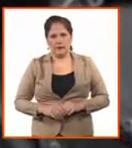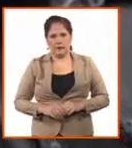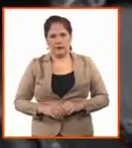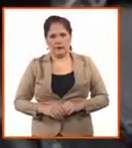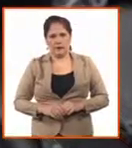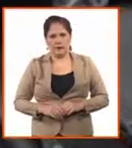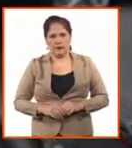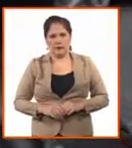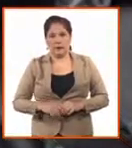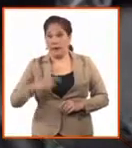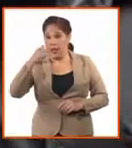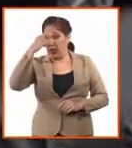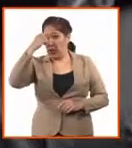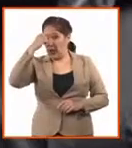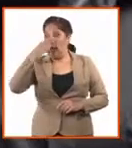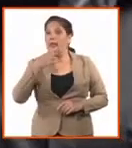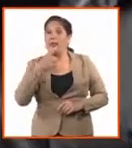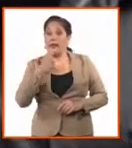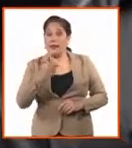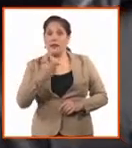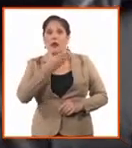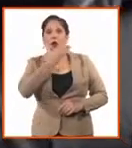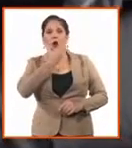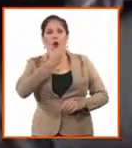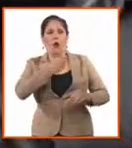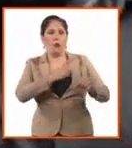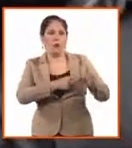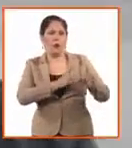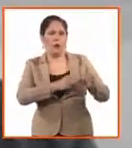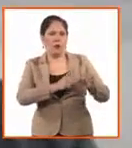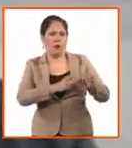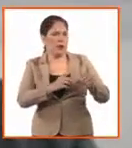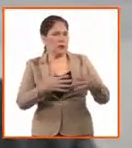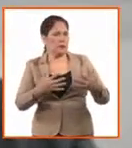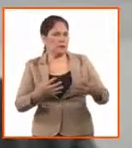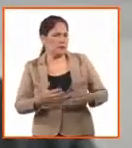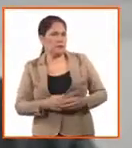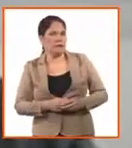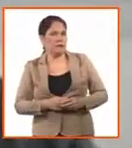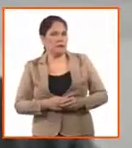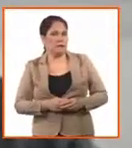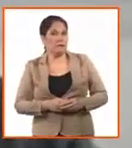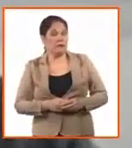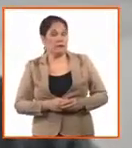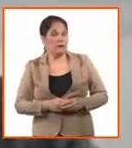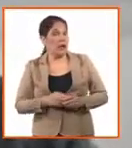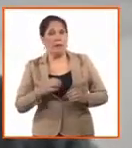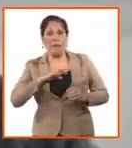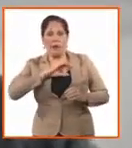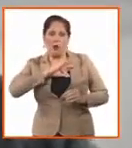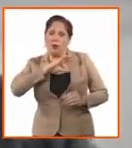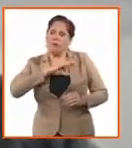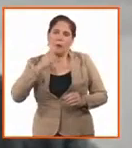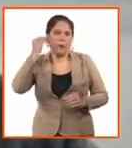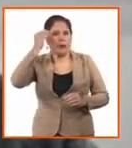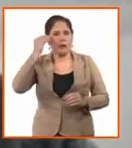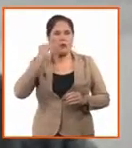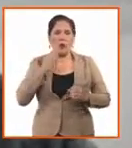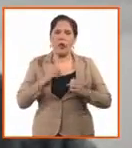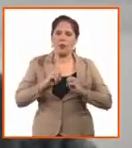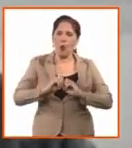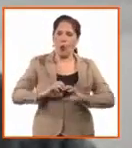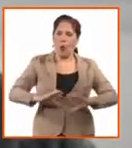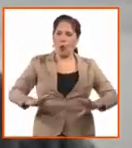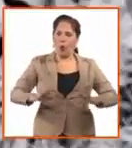que debe caracterizar a un joven comunista es el olor que sinde